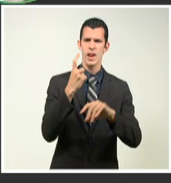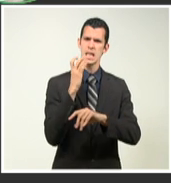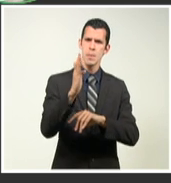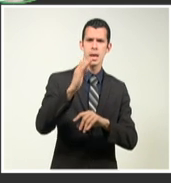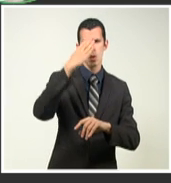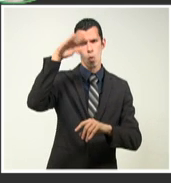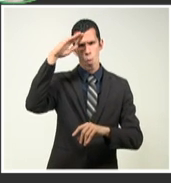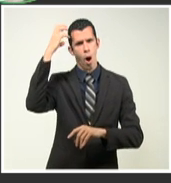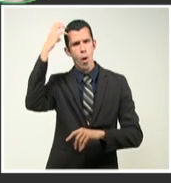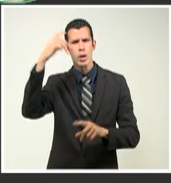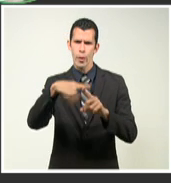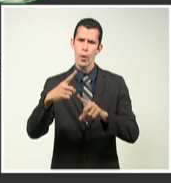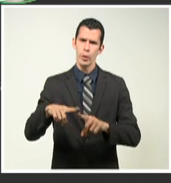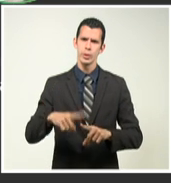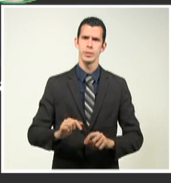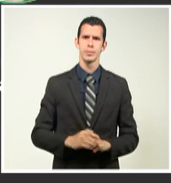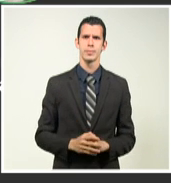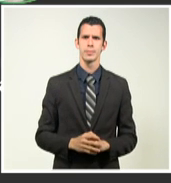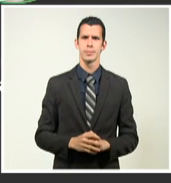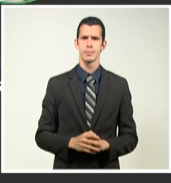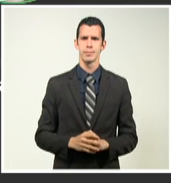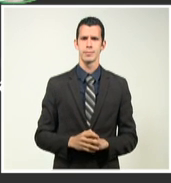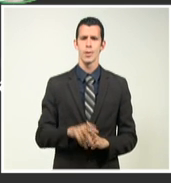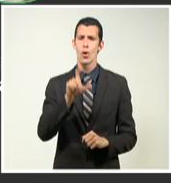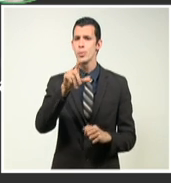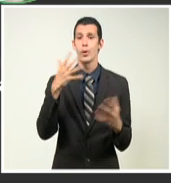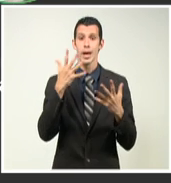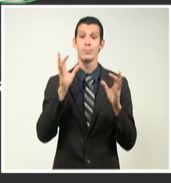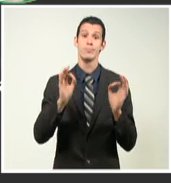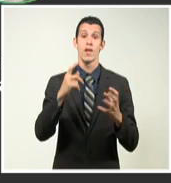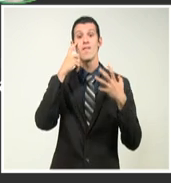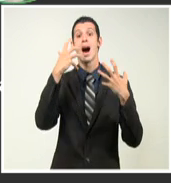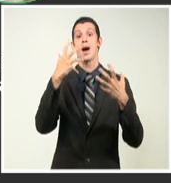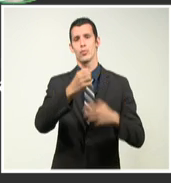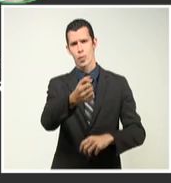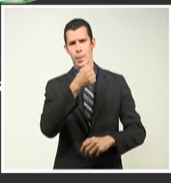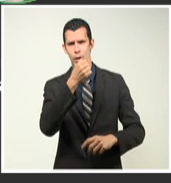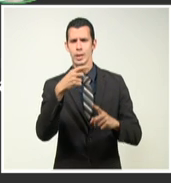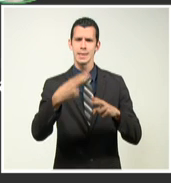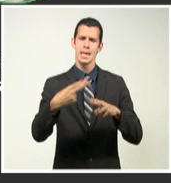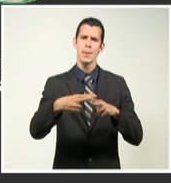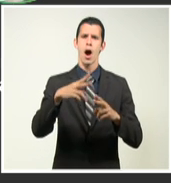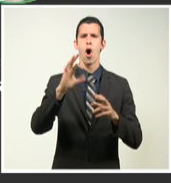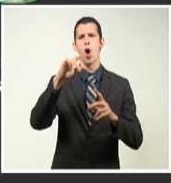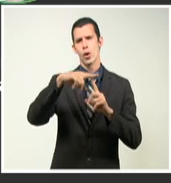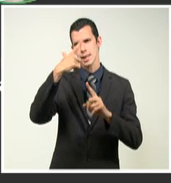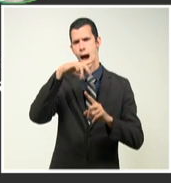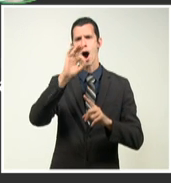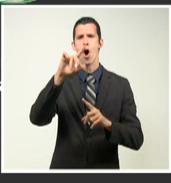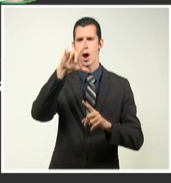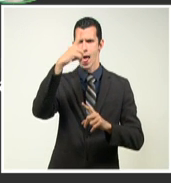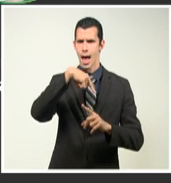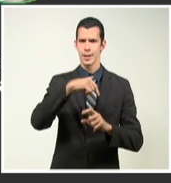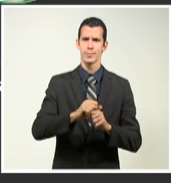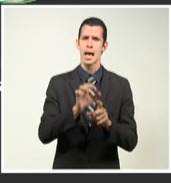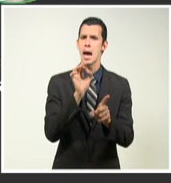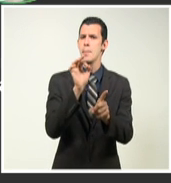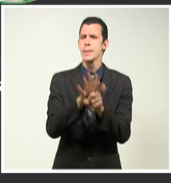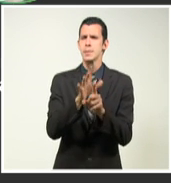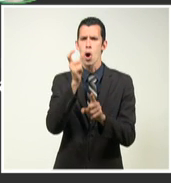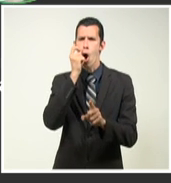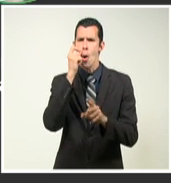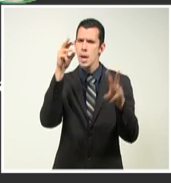Cuba. Y Alexander Otaola, exponente de todo esto que he dicho, primero atrajo público con temas de farándula, artistas,